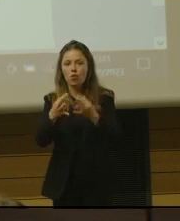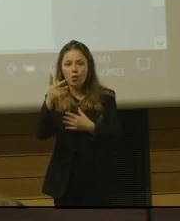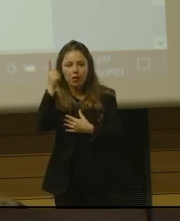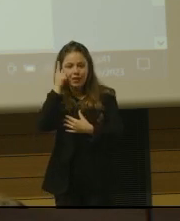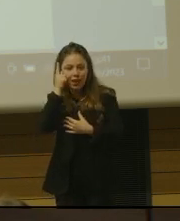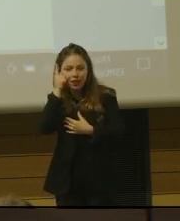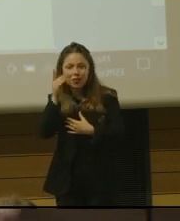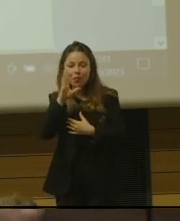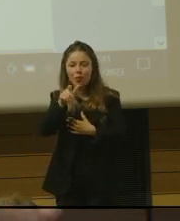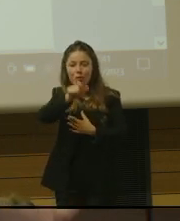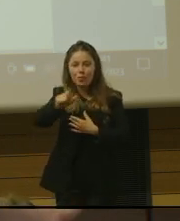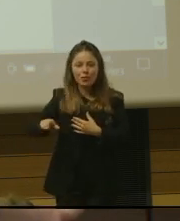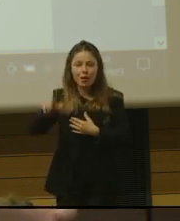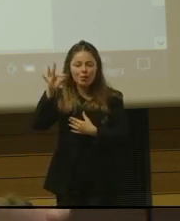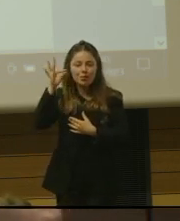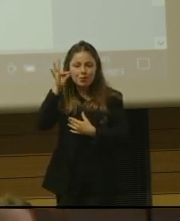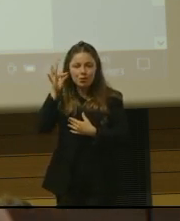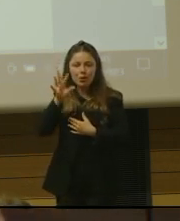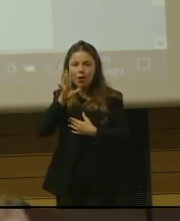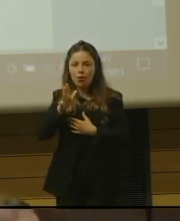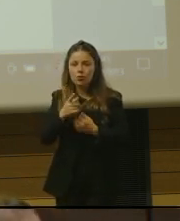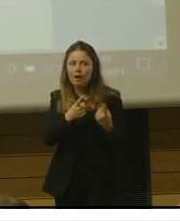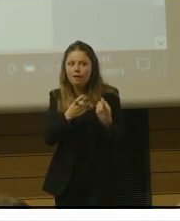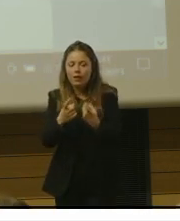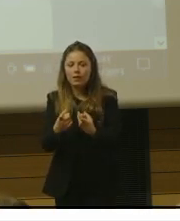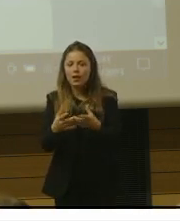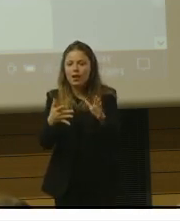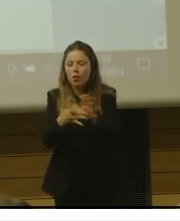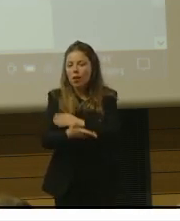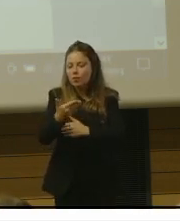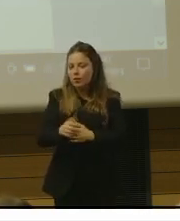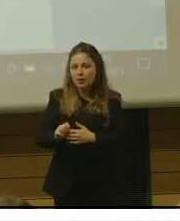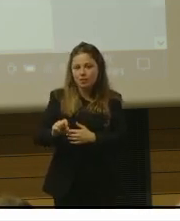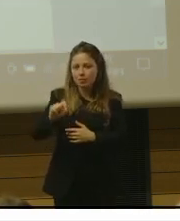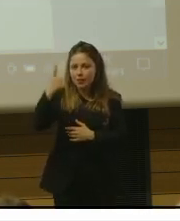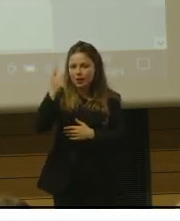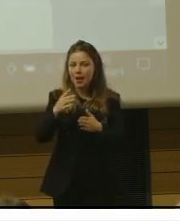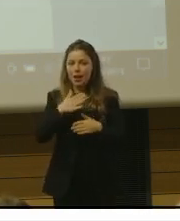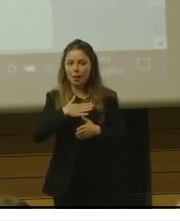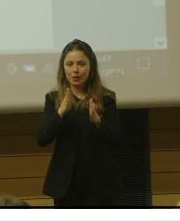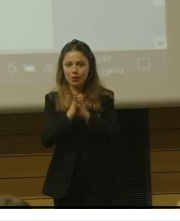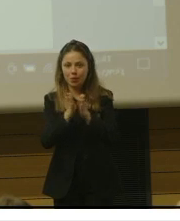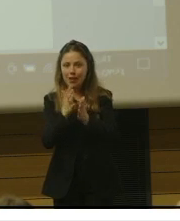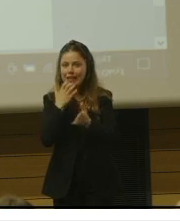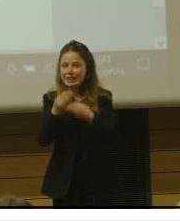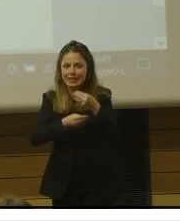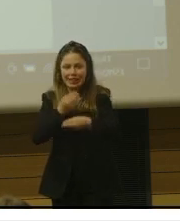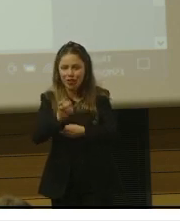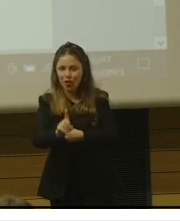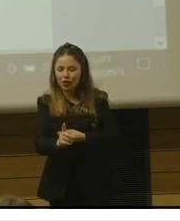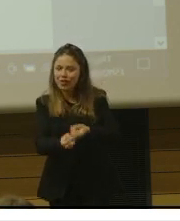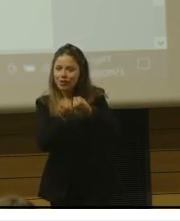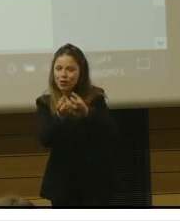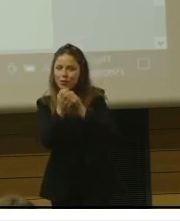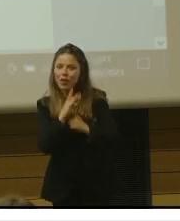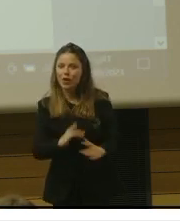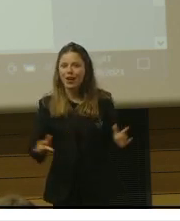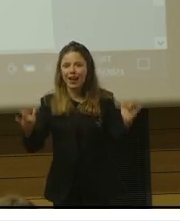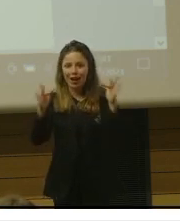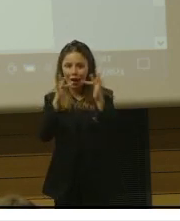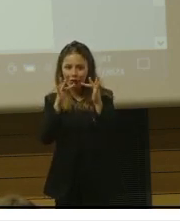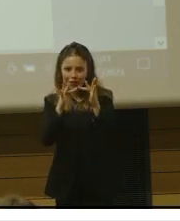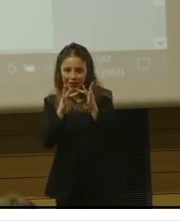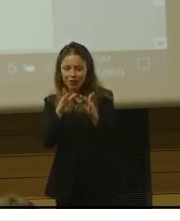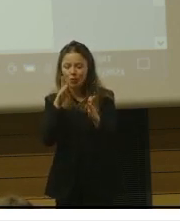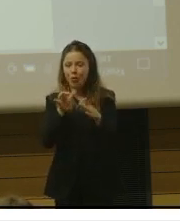Por si conocéis a alguna embarazada. Me ha faltado algo que es súper importante, me matan mis compañeros si no lo hago. La información de contacto, ¿vale?